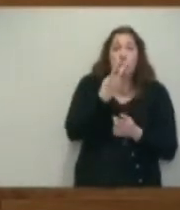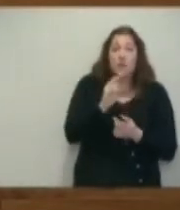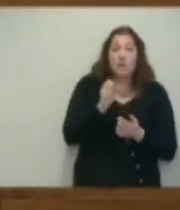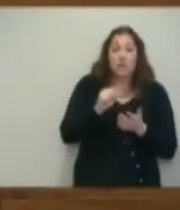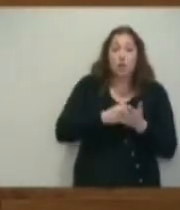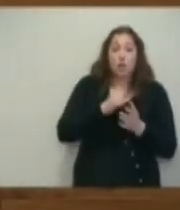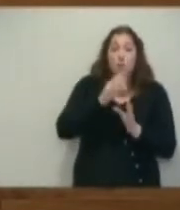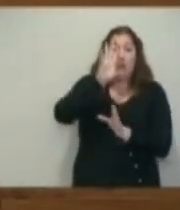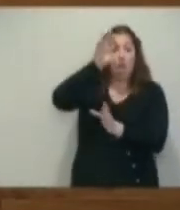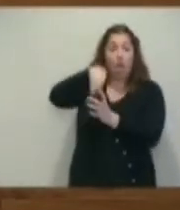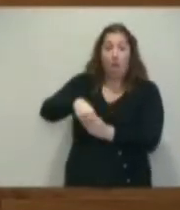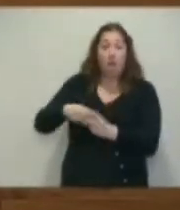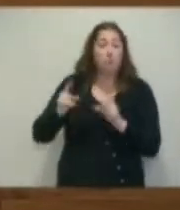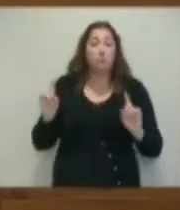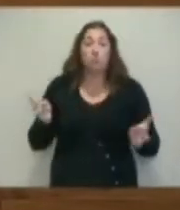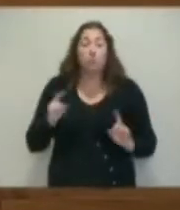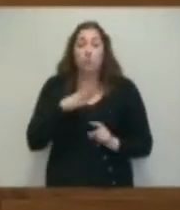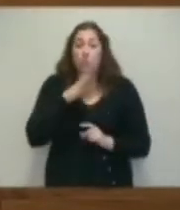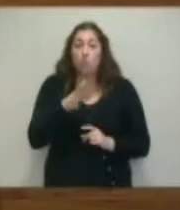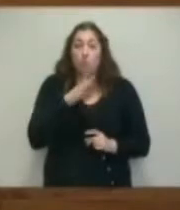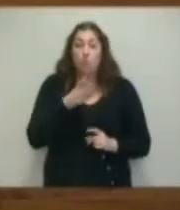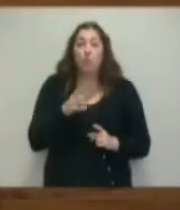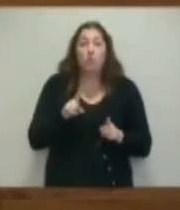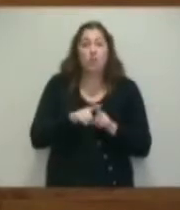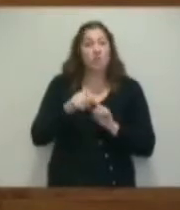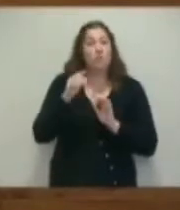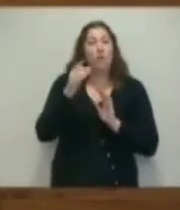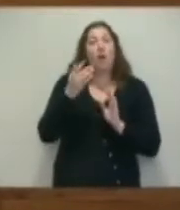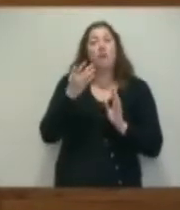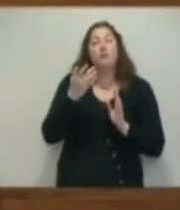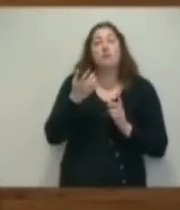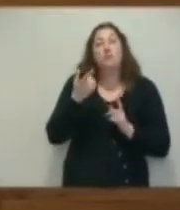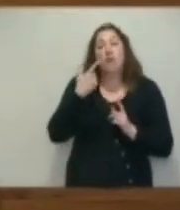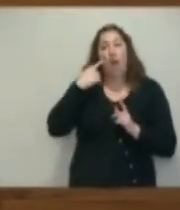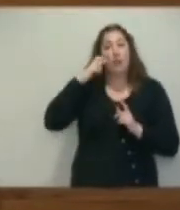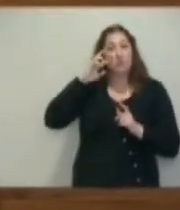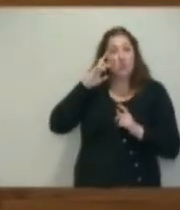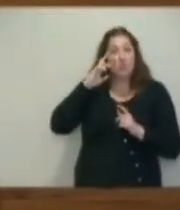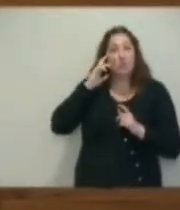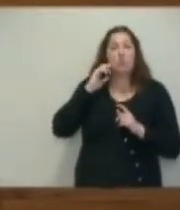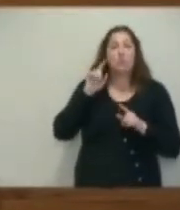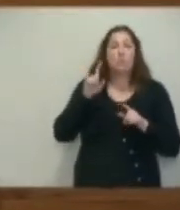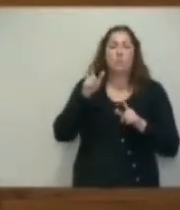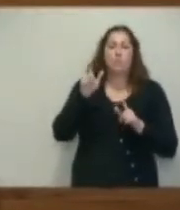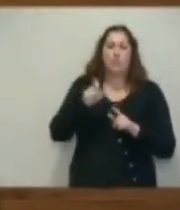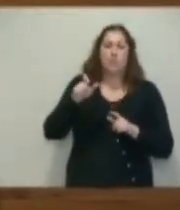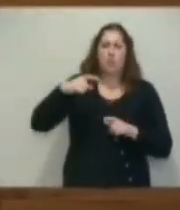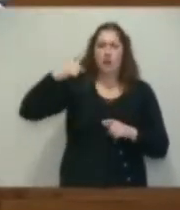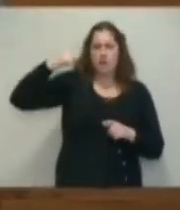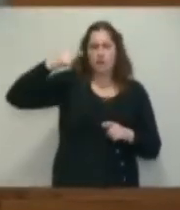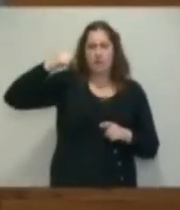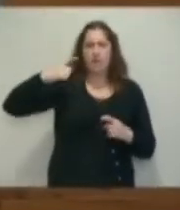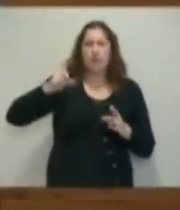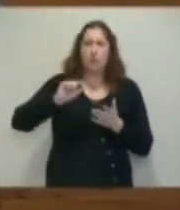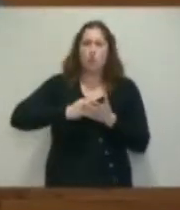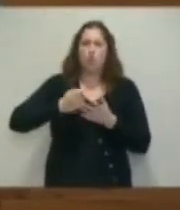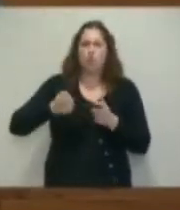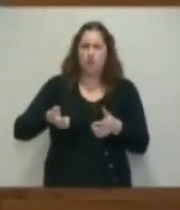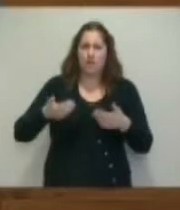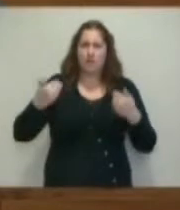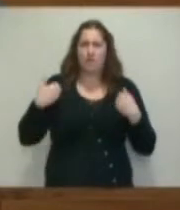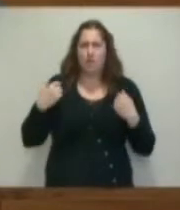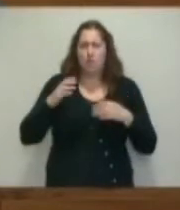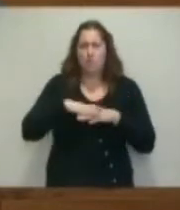convenios fue que seguían el criterio del experto en Derecho Administrativo, el catedrático contratado para tramitar esa